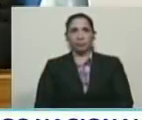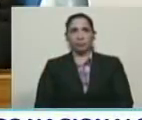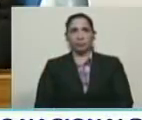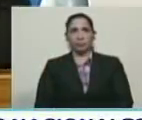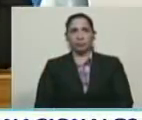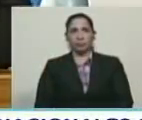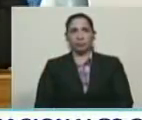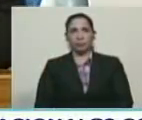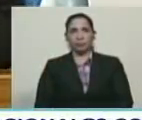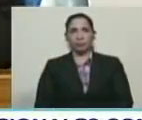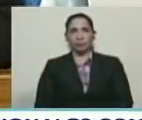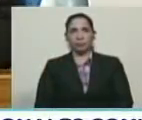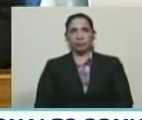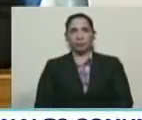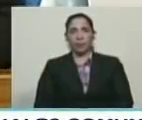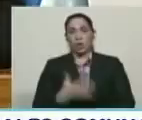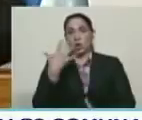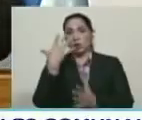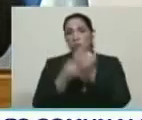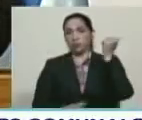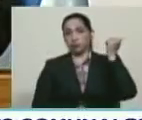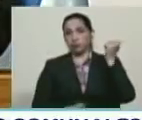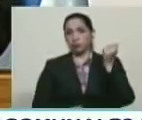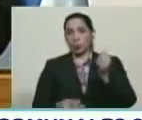innombrable prófuga de la justicia.